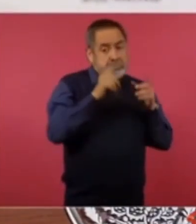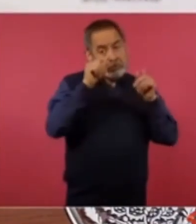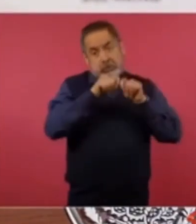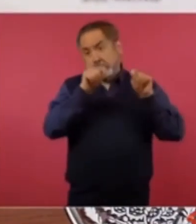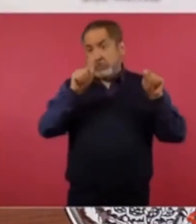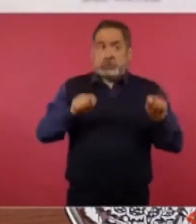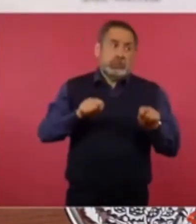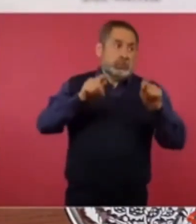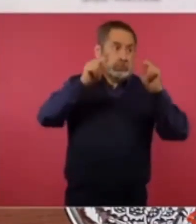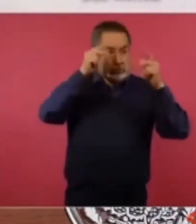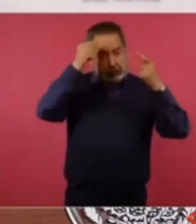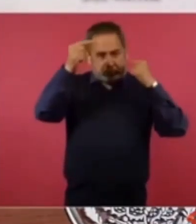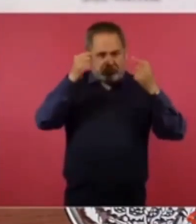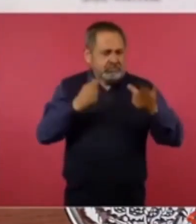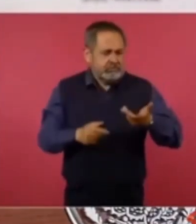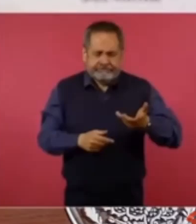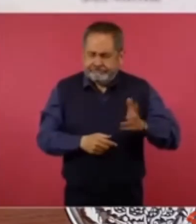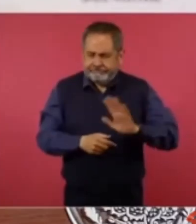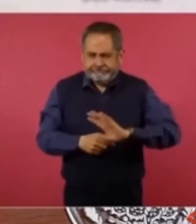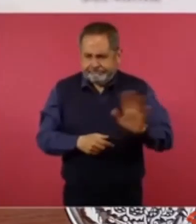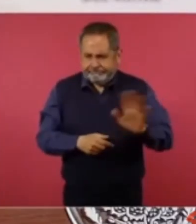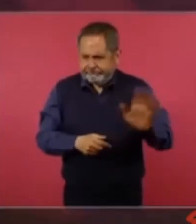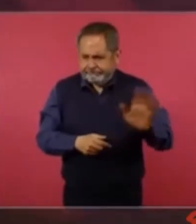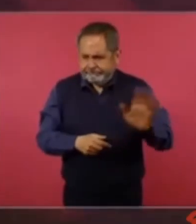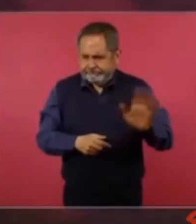Lo que se necesita